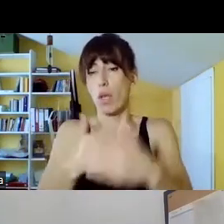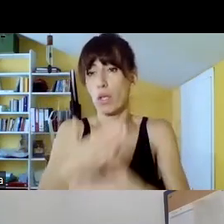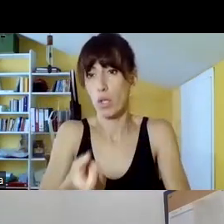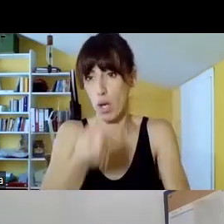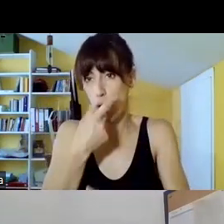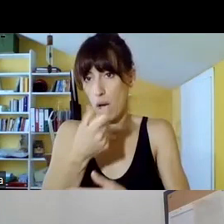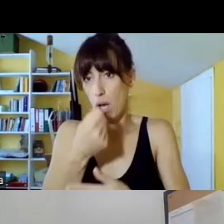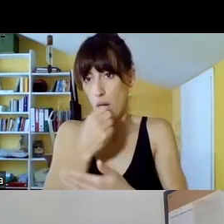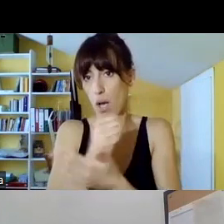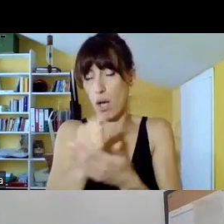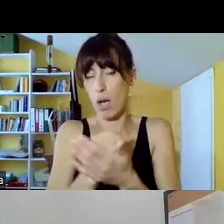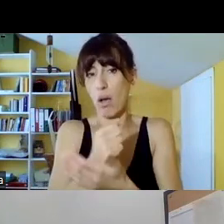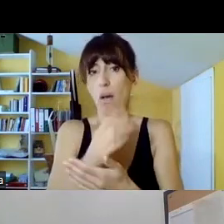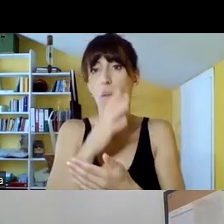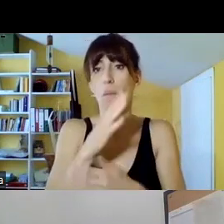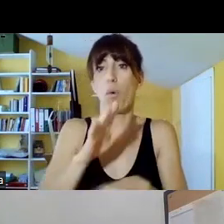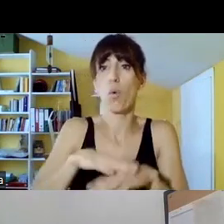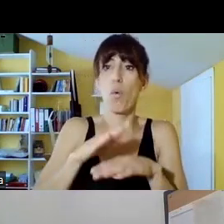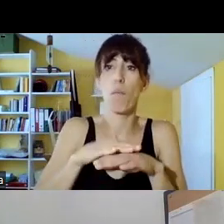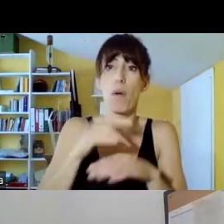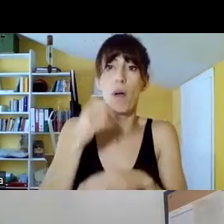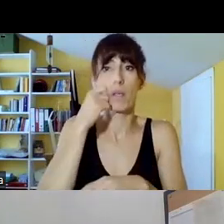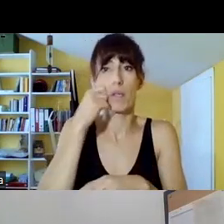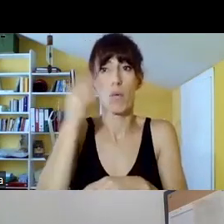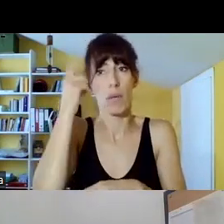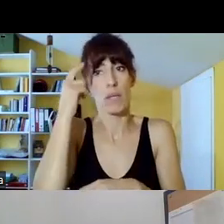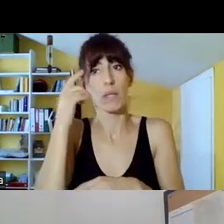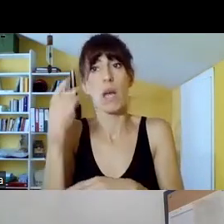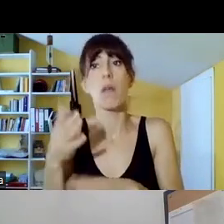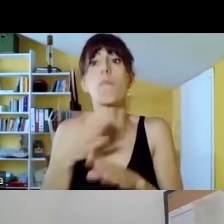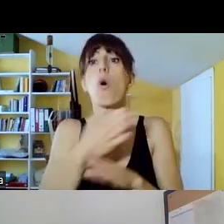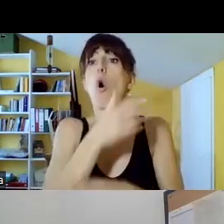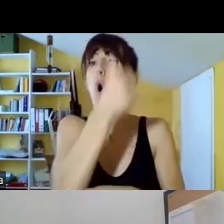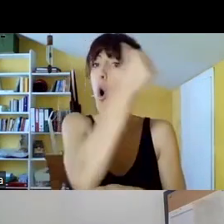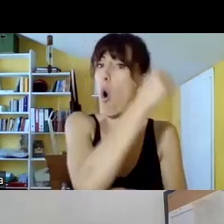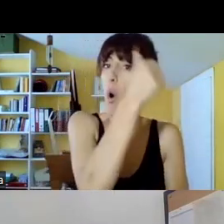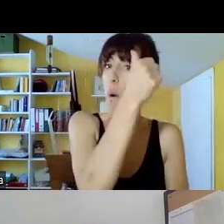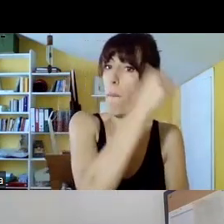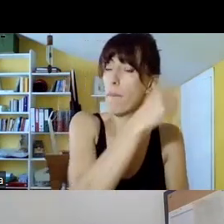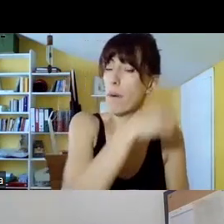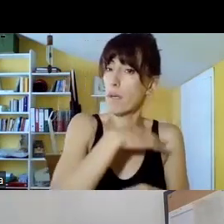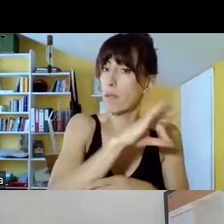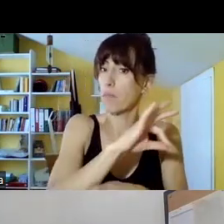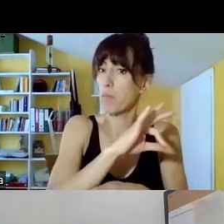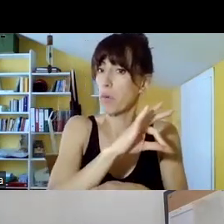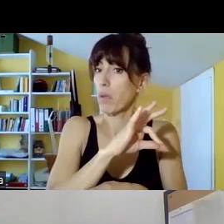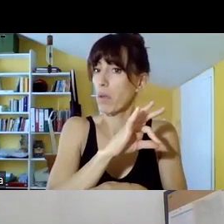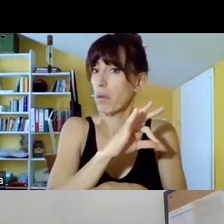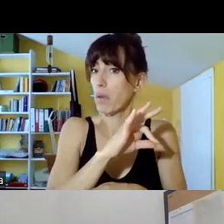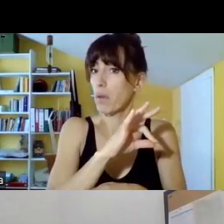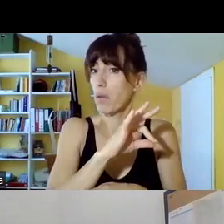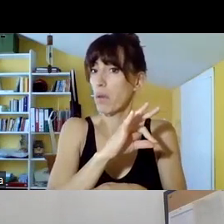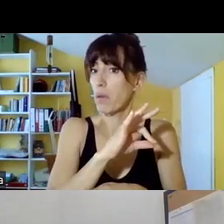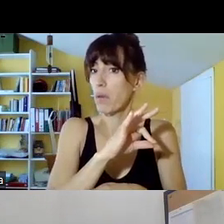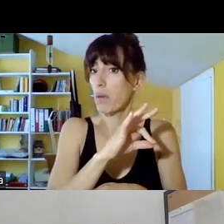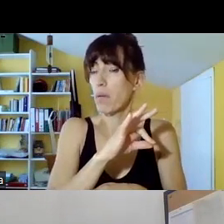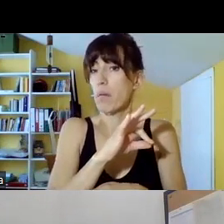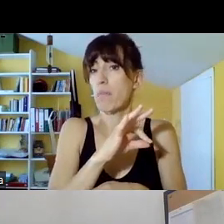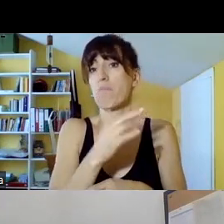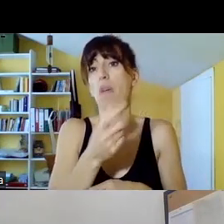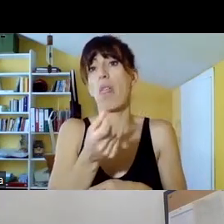su salud mental, mientras que los hombres podrían estar teniendo lugar un